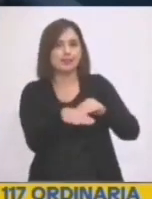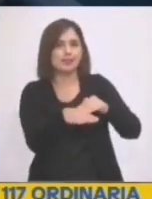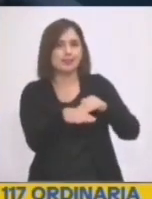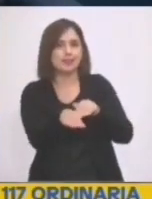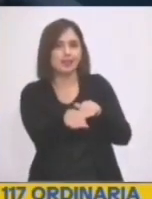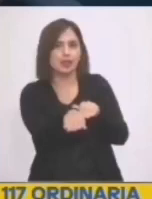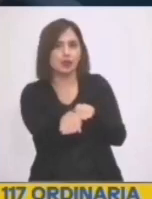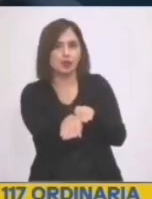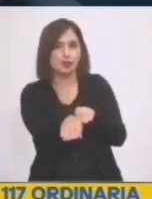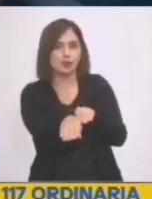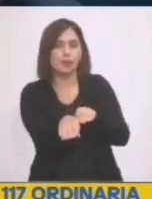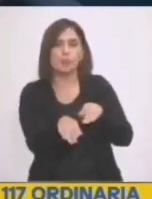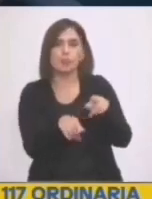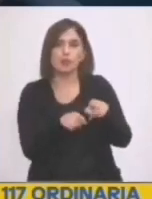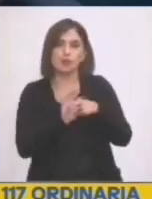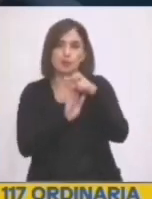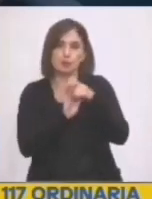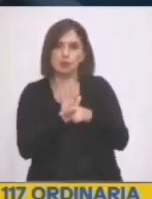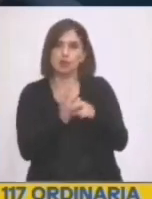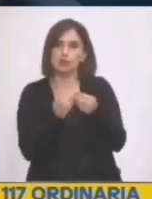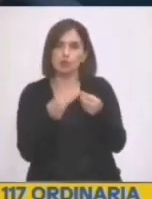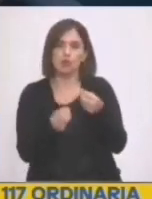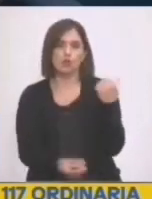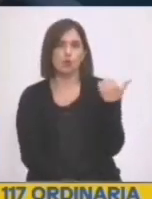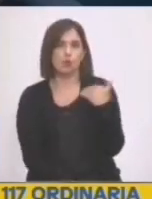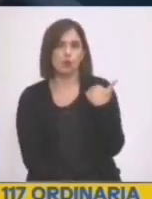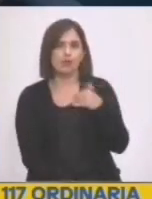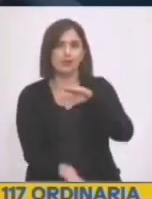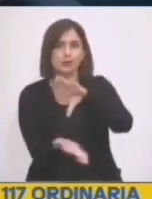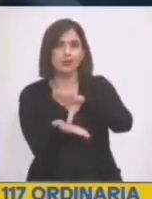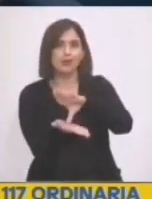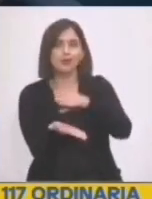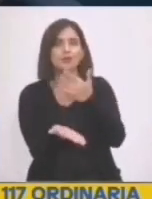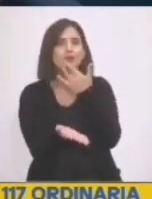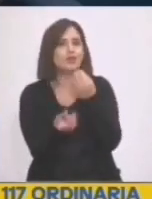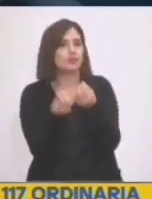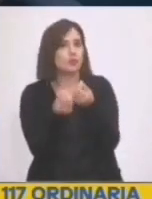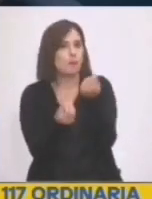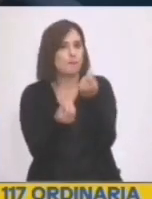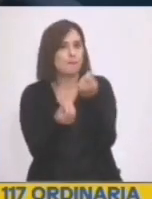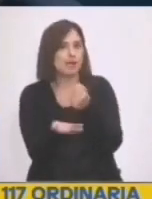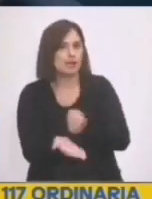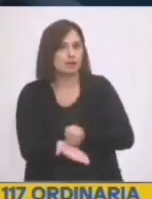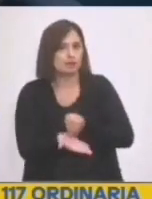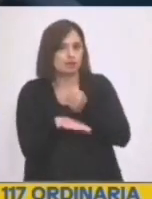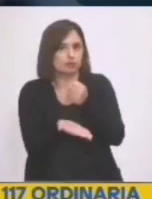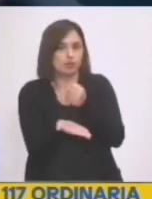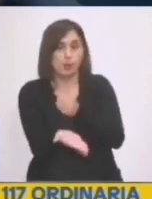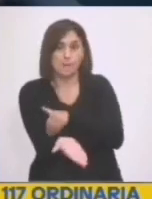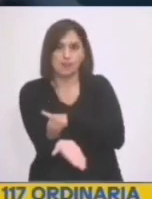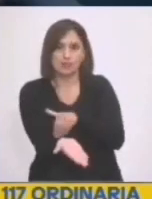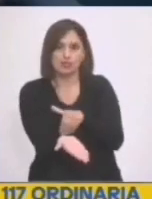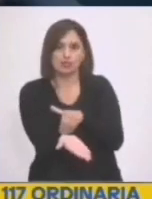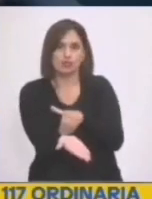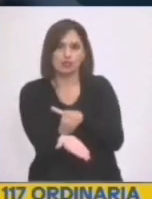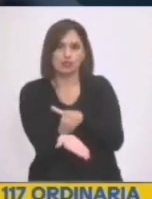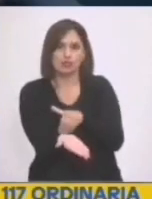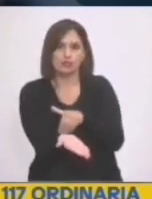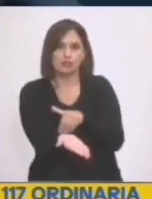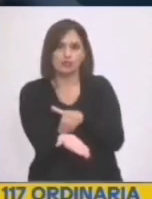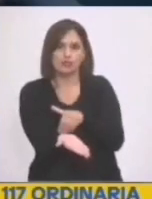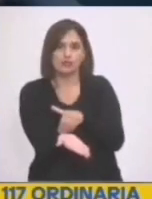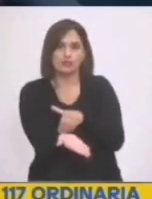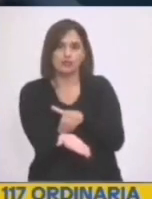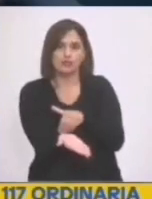ahora Este es un proyecto tremendamente relevante para el país porque son millonarios los recursos que debieran destinarse a la